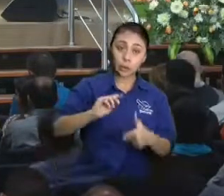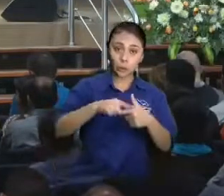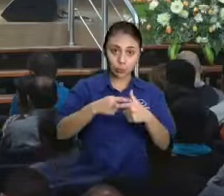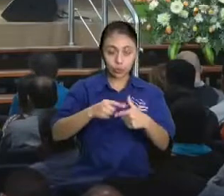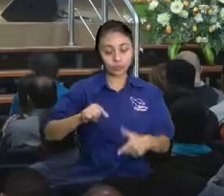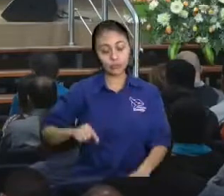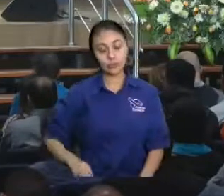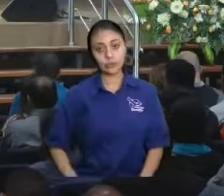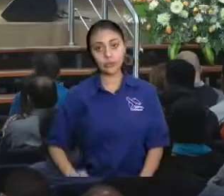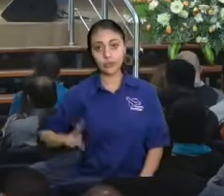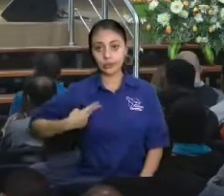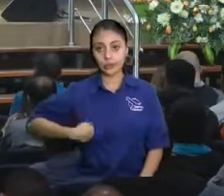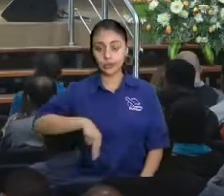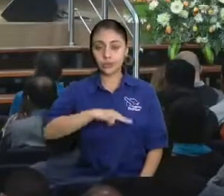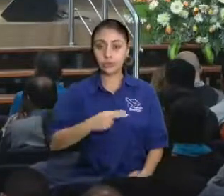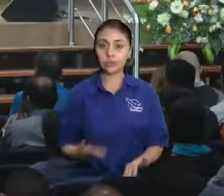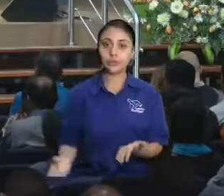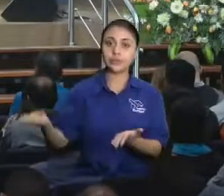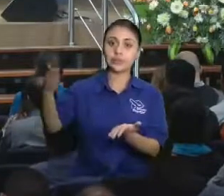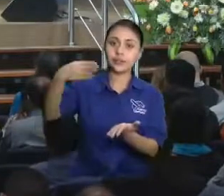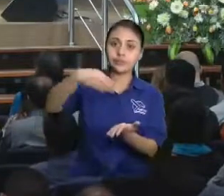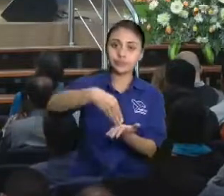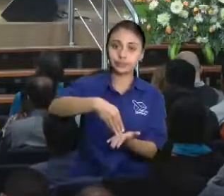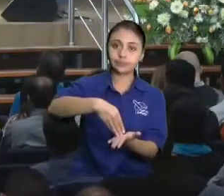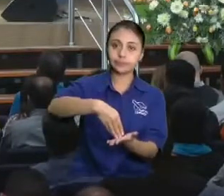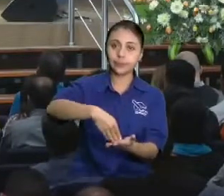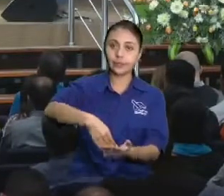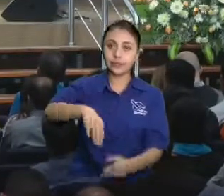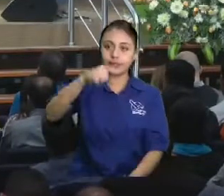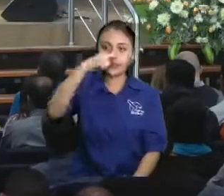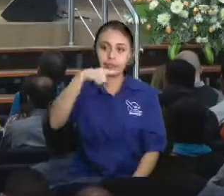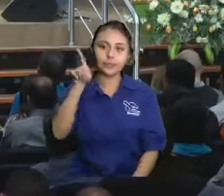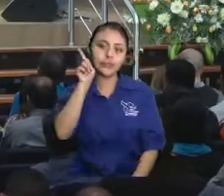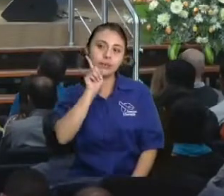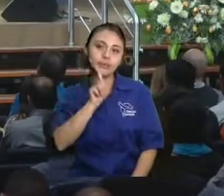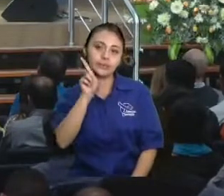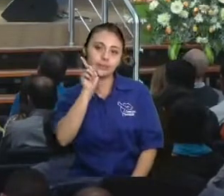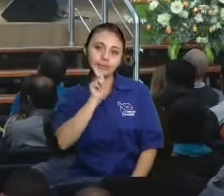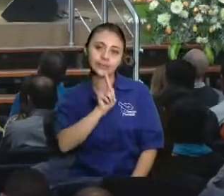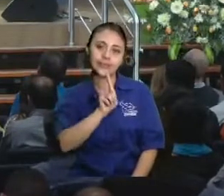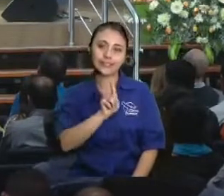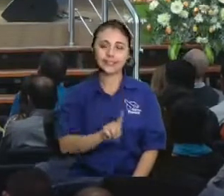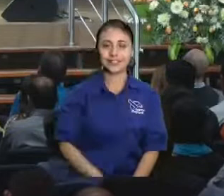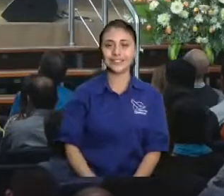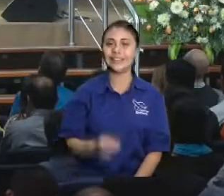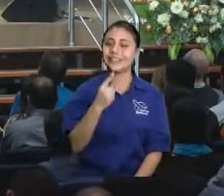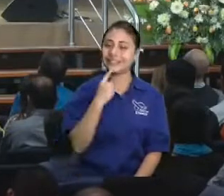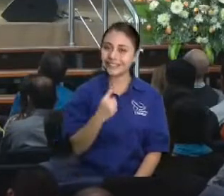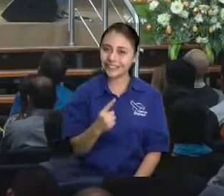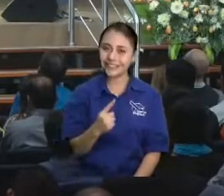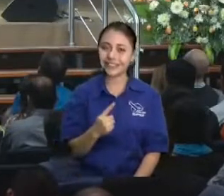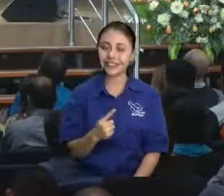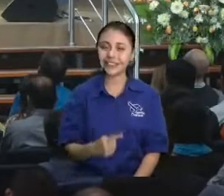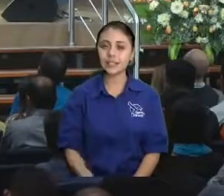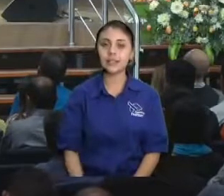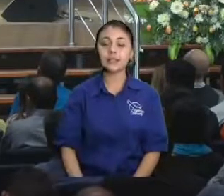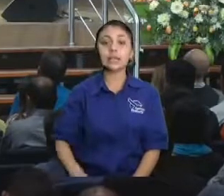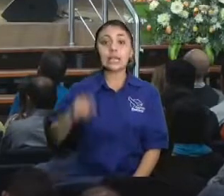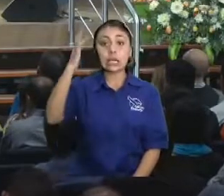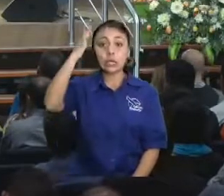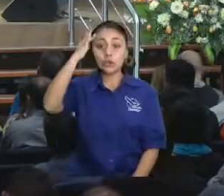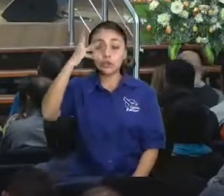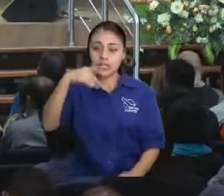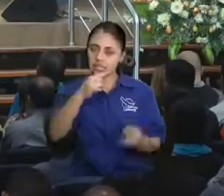vamos a Timoteo, también el apóstol Pablo le dice, tienes que tener cuidado, porque en los últimos